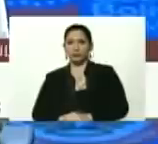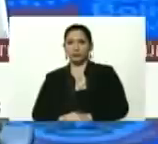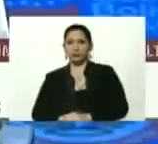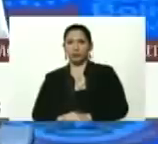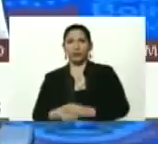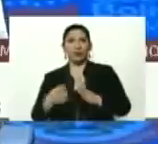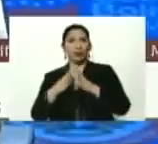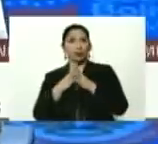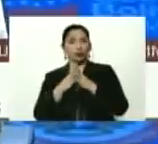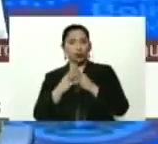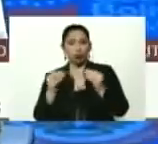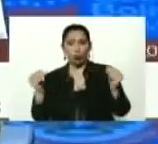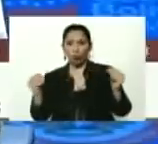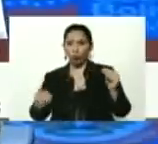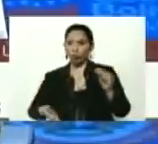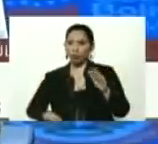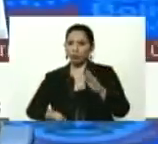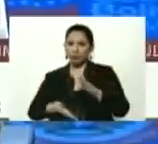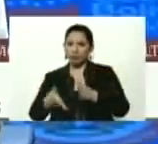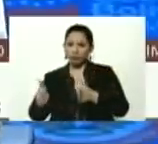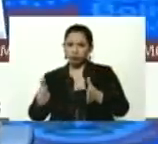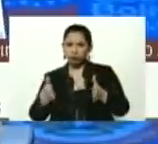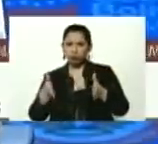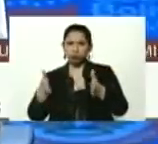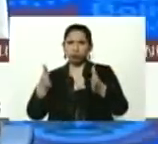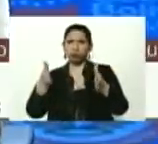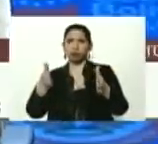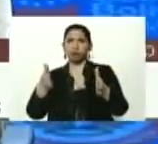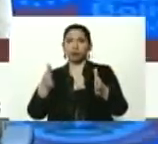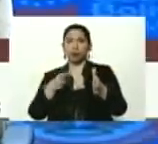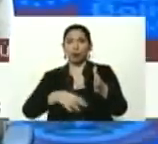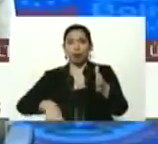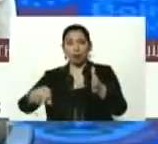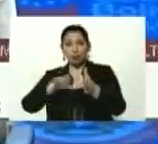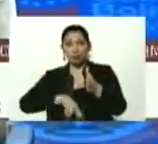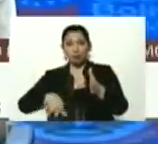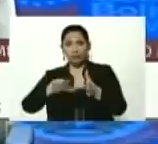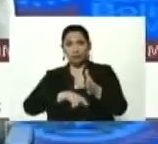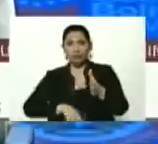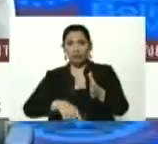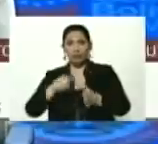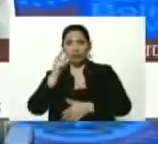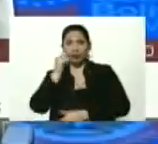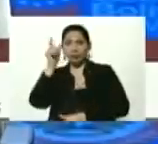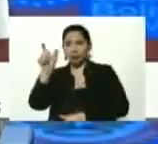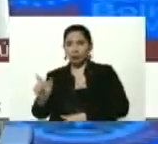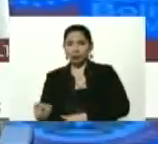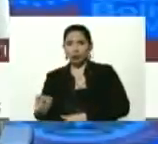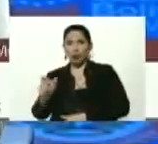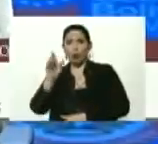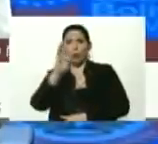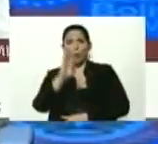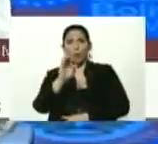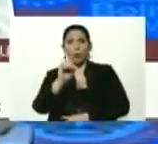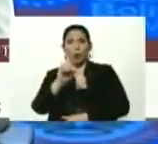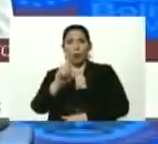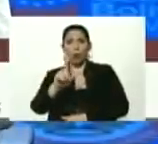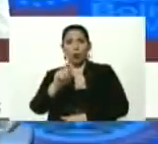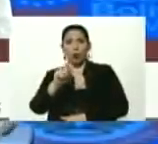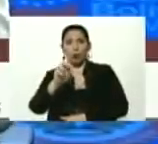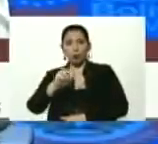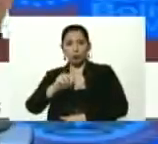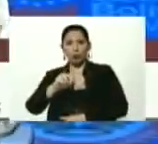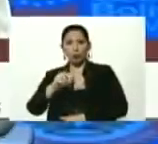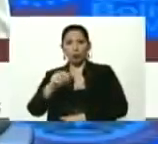Todo se iba encaminando. Lo ratifica el señor Bolton en su libro. Es un caso